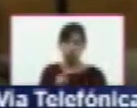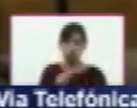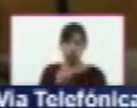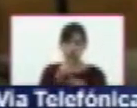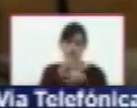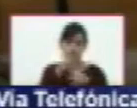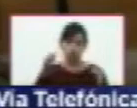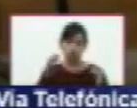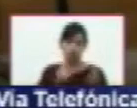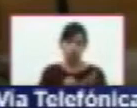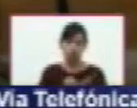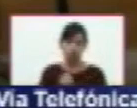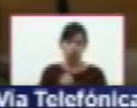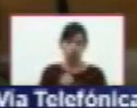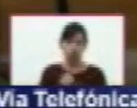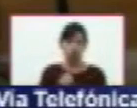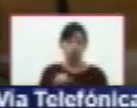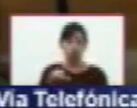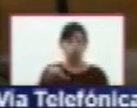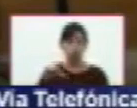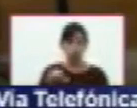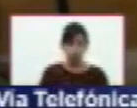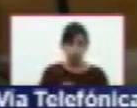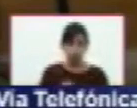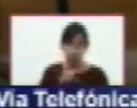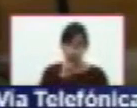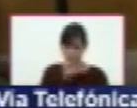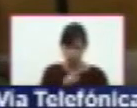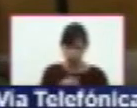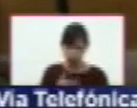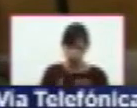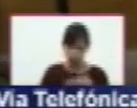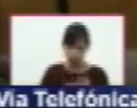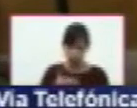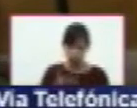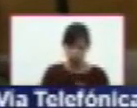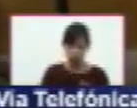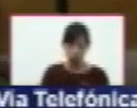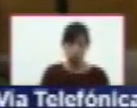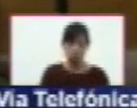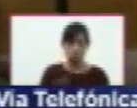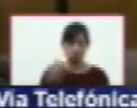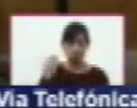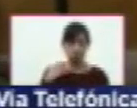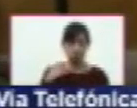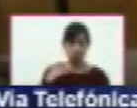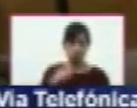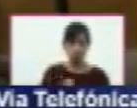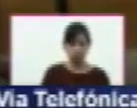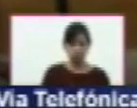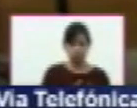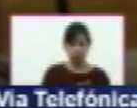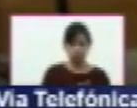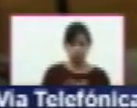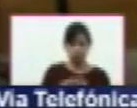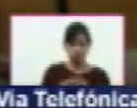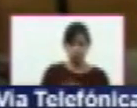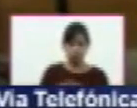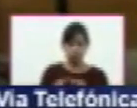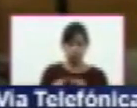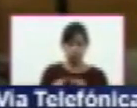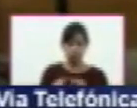he sido especialista en encuestas. Puedo decir que unas preguntas formuladas de esa manera,